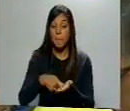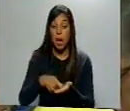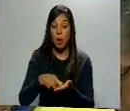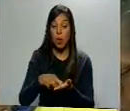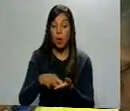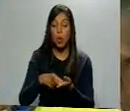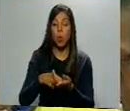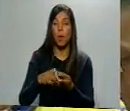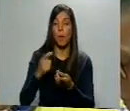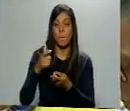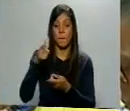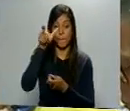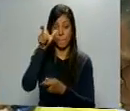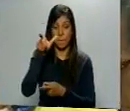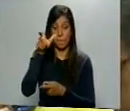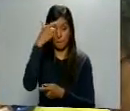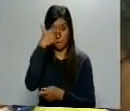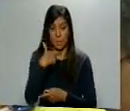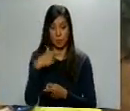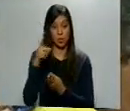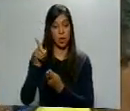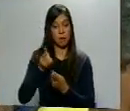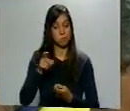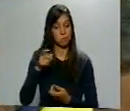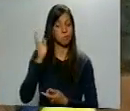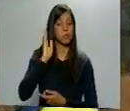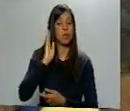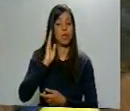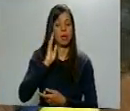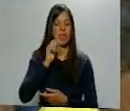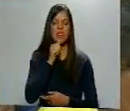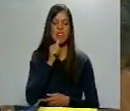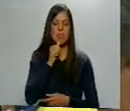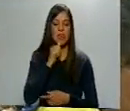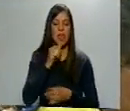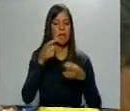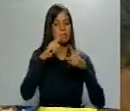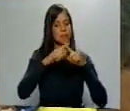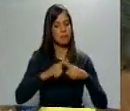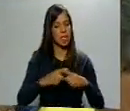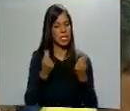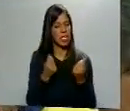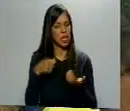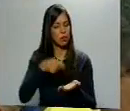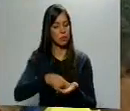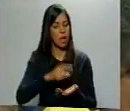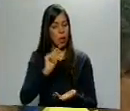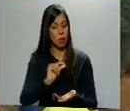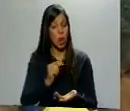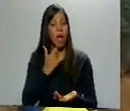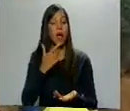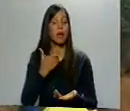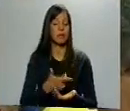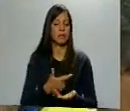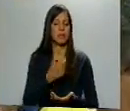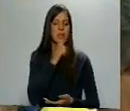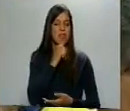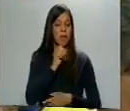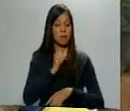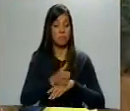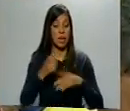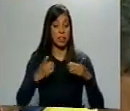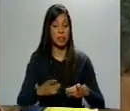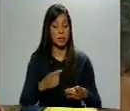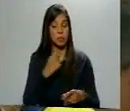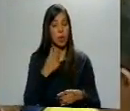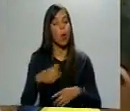esa unidad tributaria sancionatoria? El Ejecutivo Nacional, y tal como lo decía el constituyente